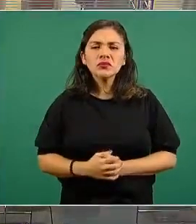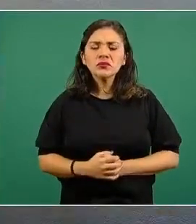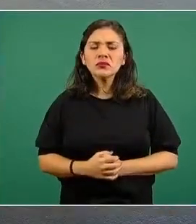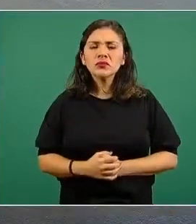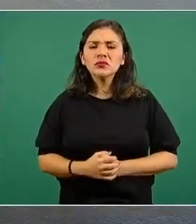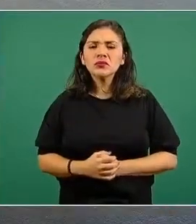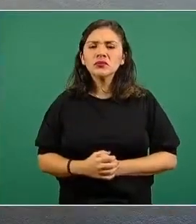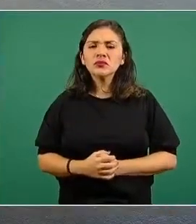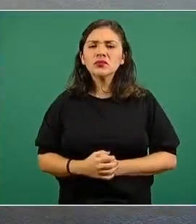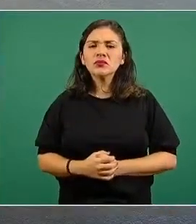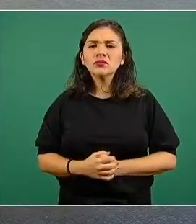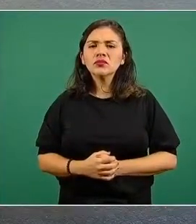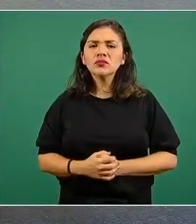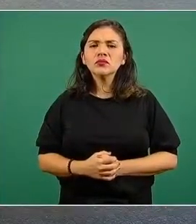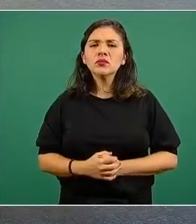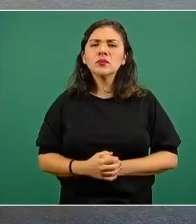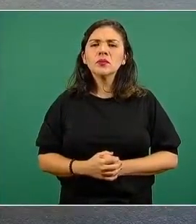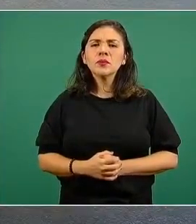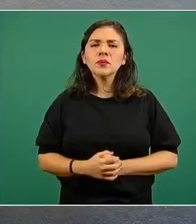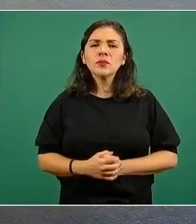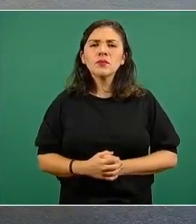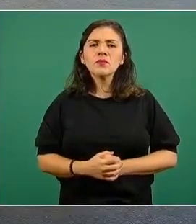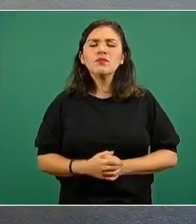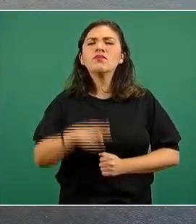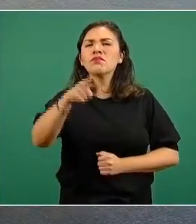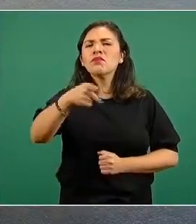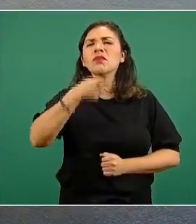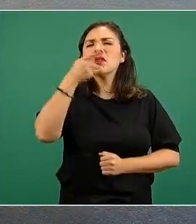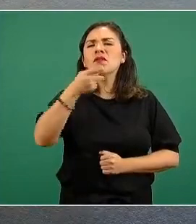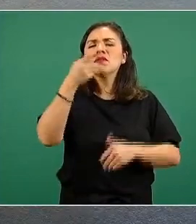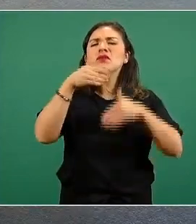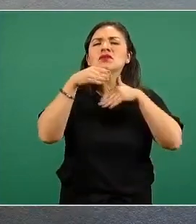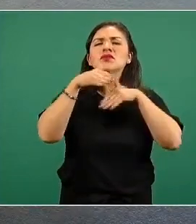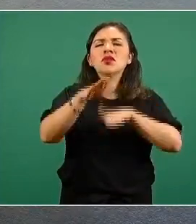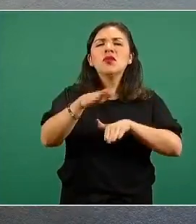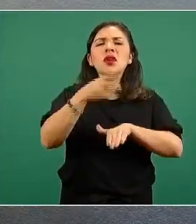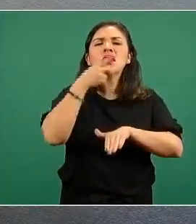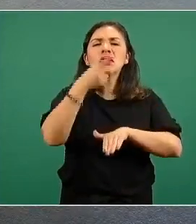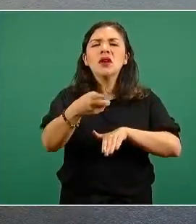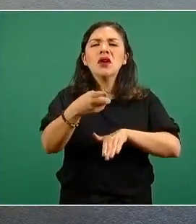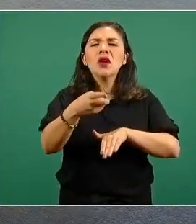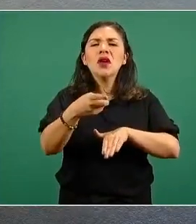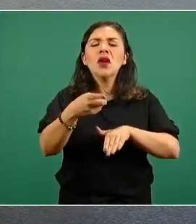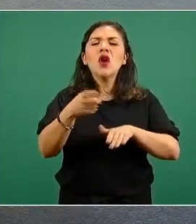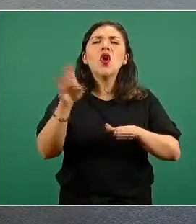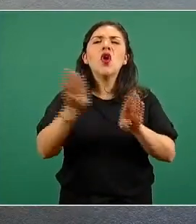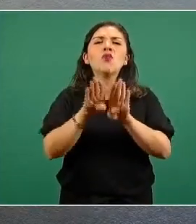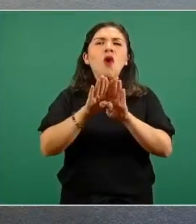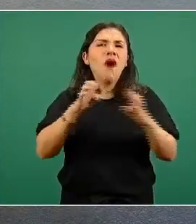Sobre esta alerta que usted hizo sobre estos, estos fraudes,